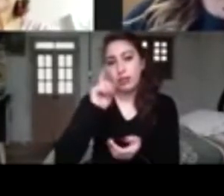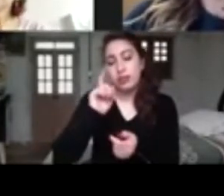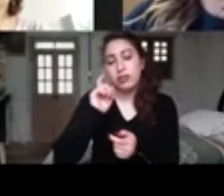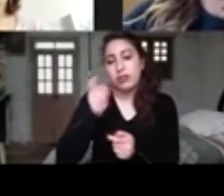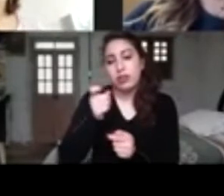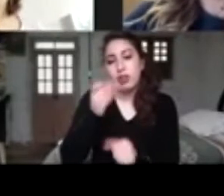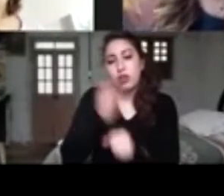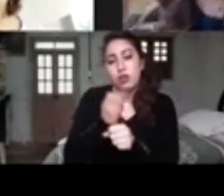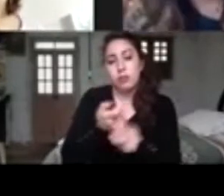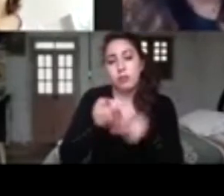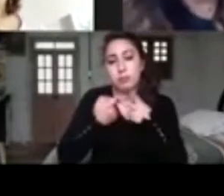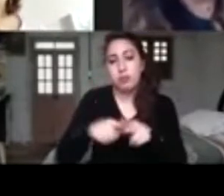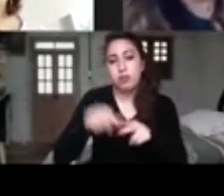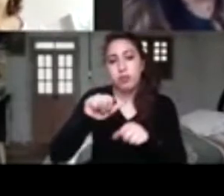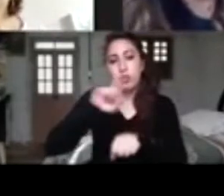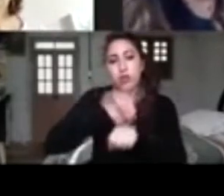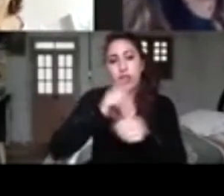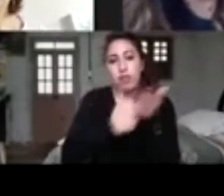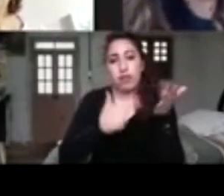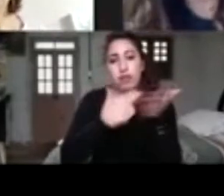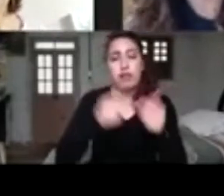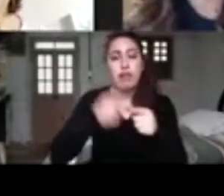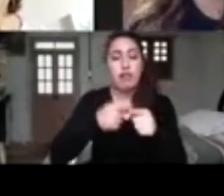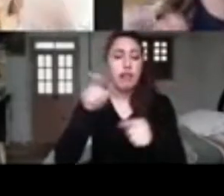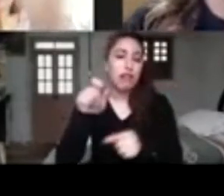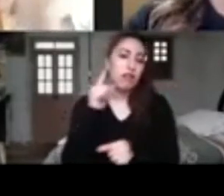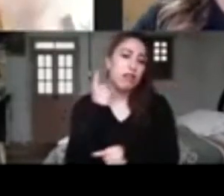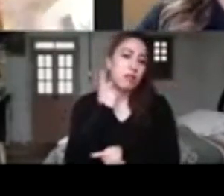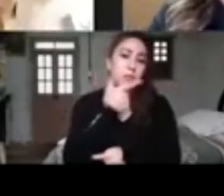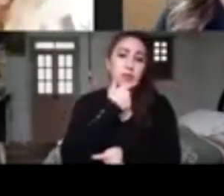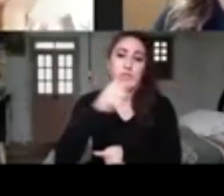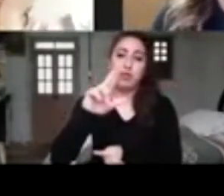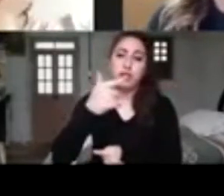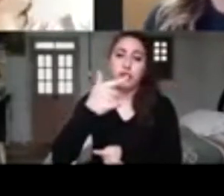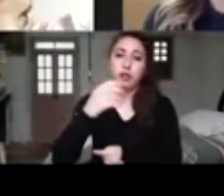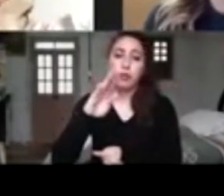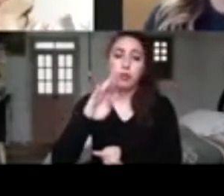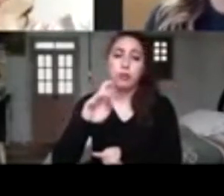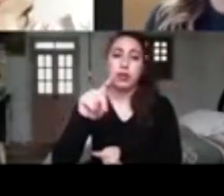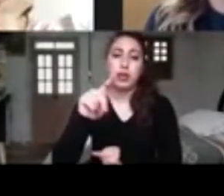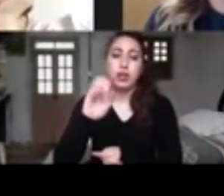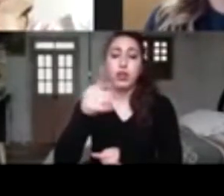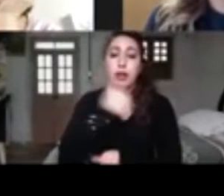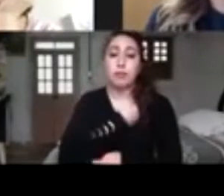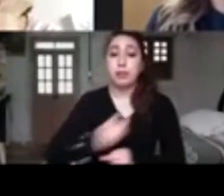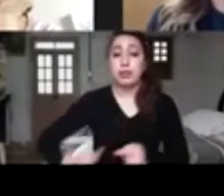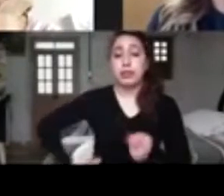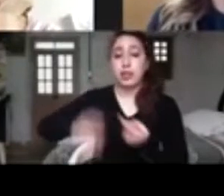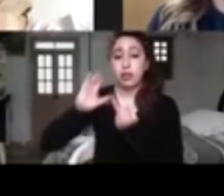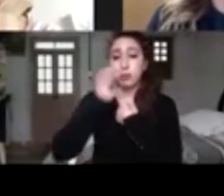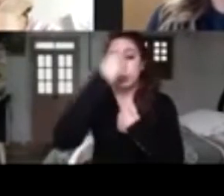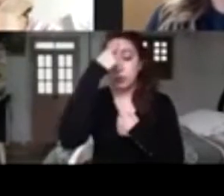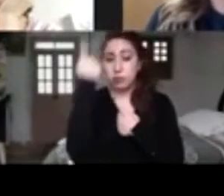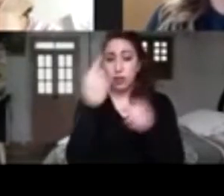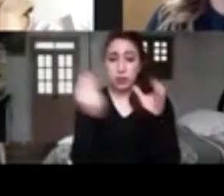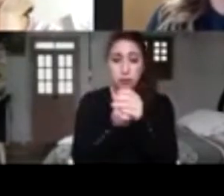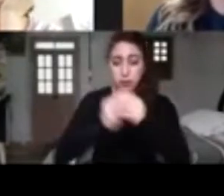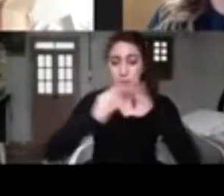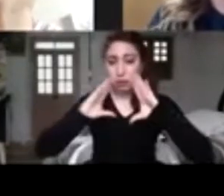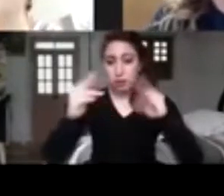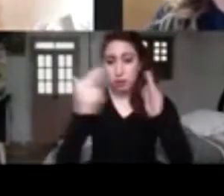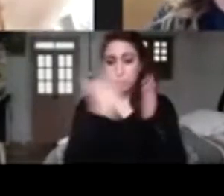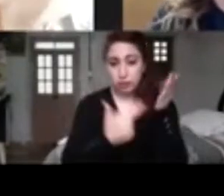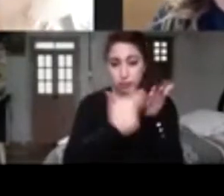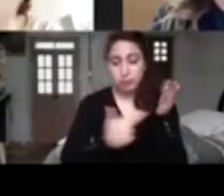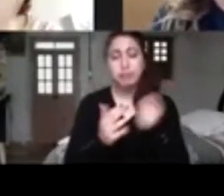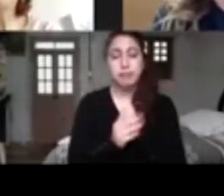este taller al diputado Rigoberto Salgado Vázquez, quien es presidente del Hola, Comité de Rigo. Administración y Capacitación. Buenos días a todos,